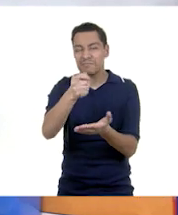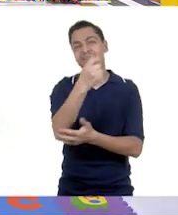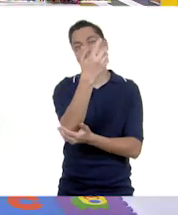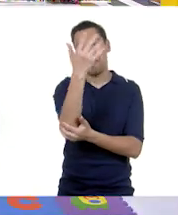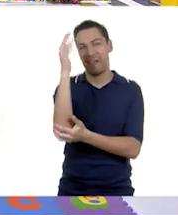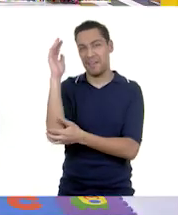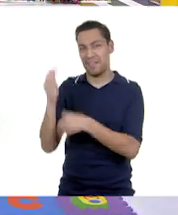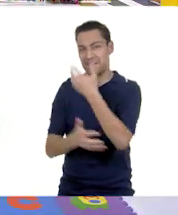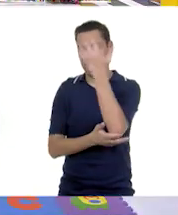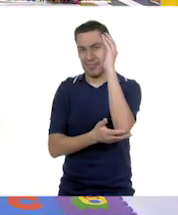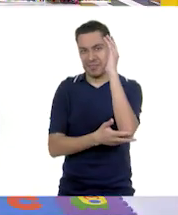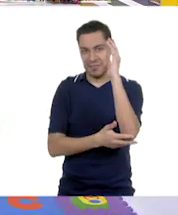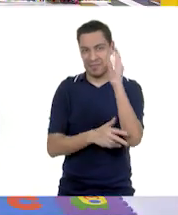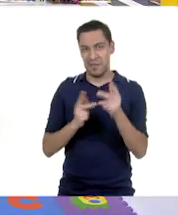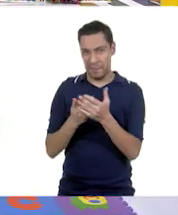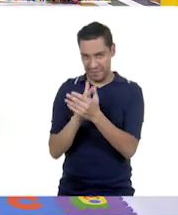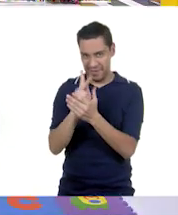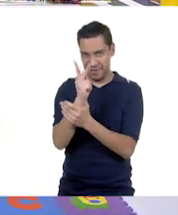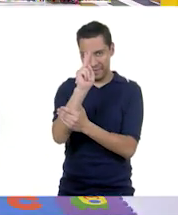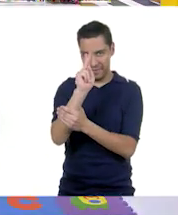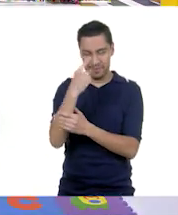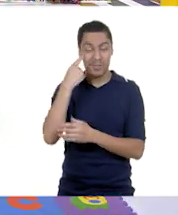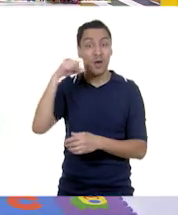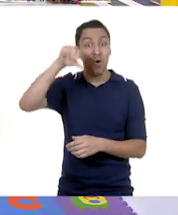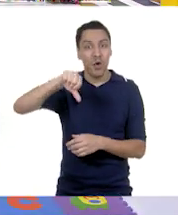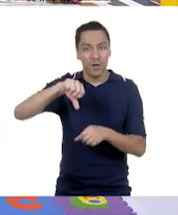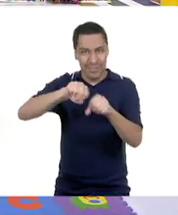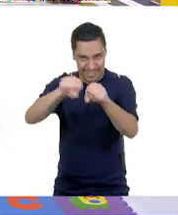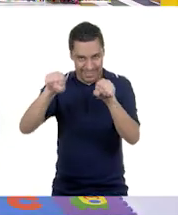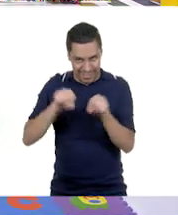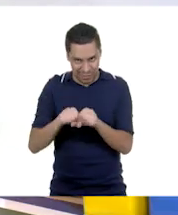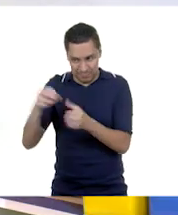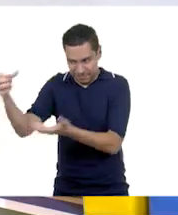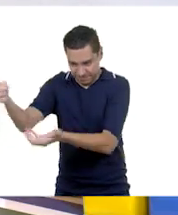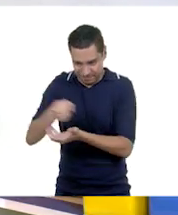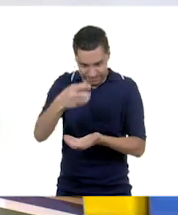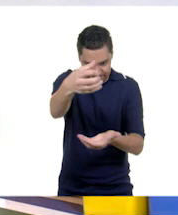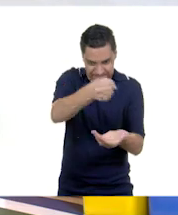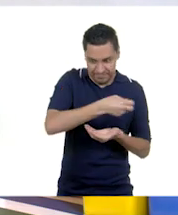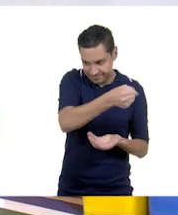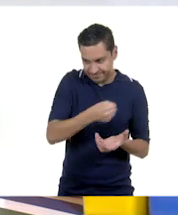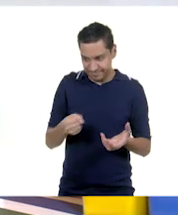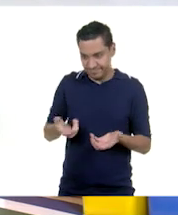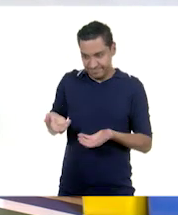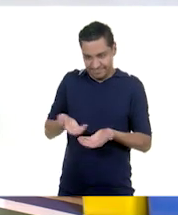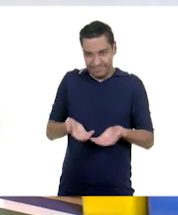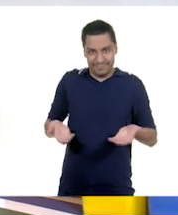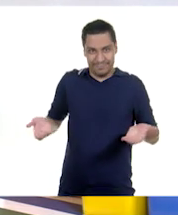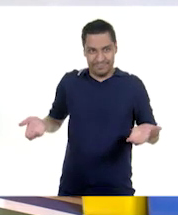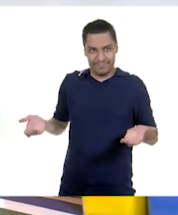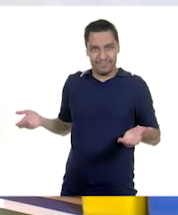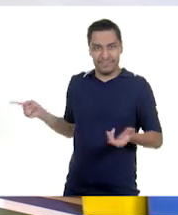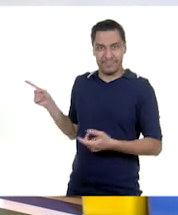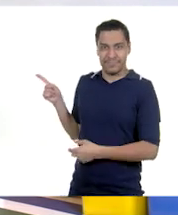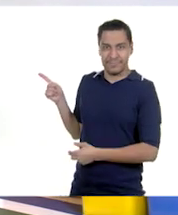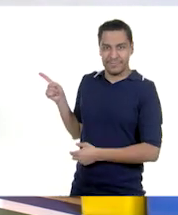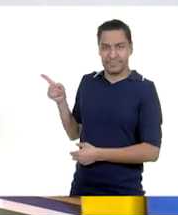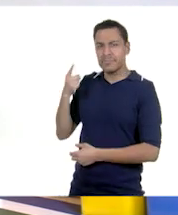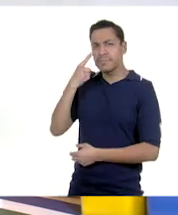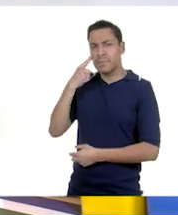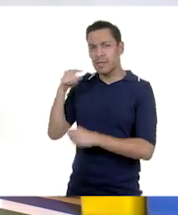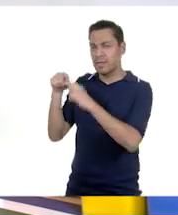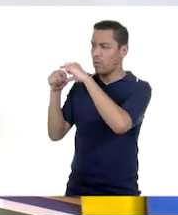las plantas que nos acompañan nuestros amigos el día de hoy. Tienen que ser muy observadores, por ejemplo, ver la forma de la